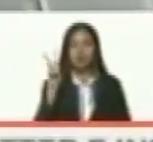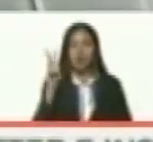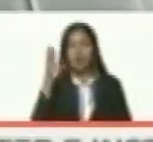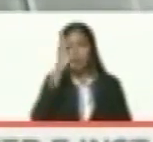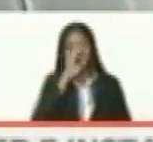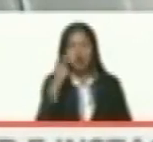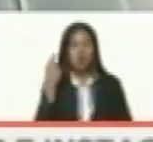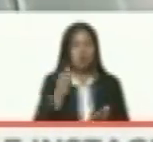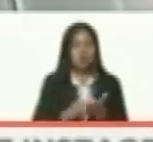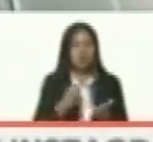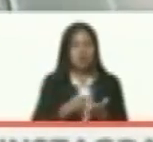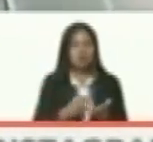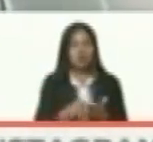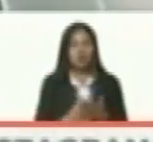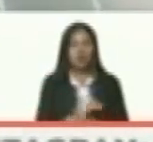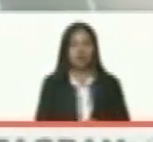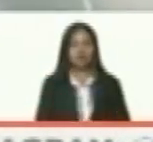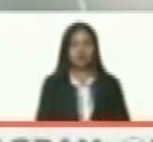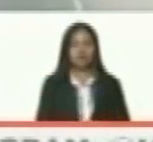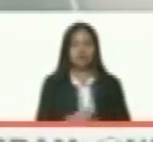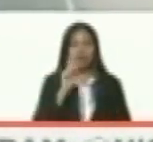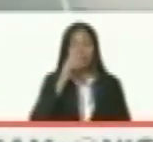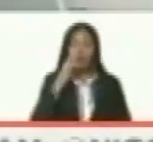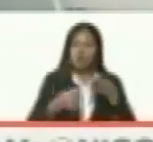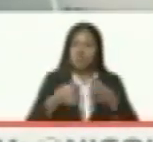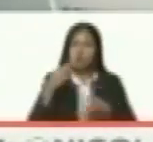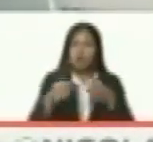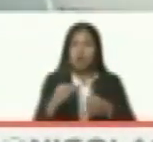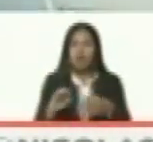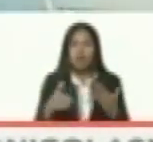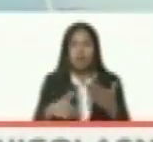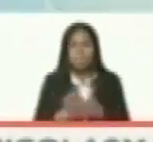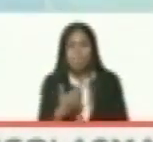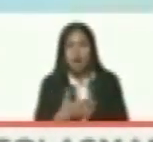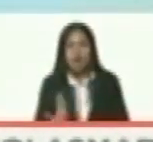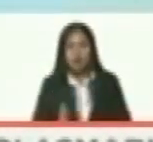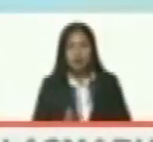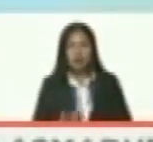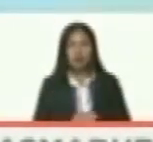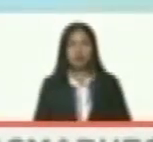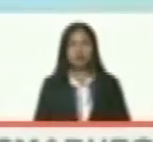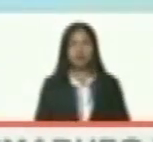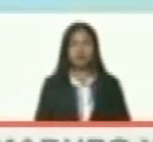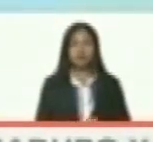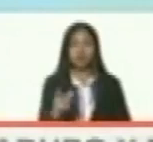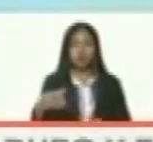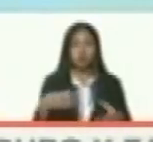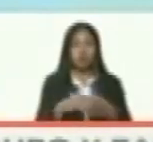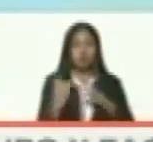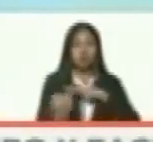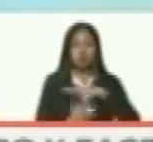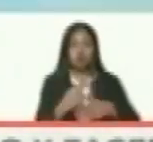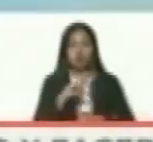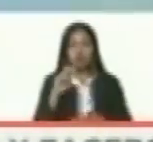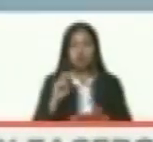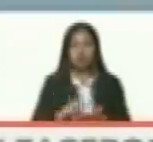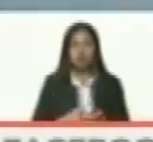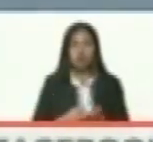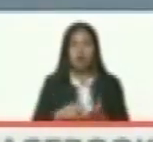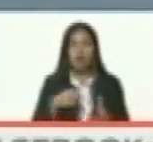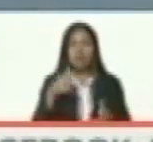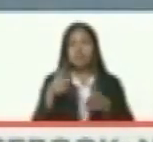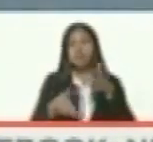del Tesoro, de los tribunales laborales. ¿Qué más, García Carneiro? Y la oficina del Instituto Nacional de